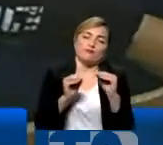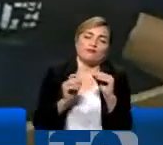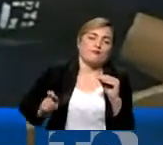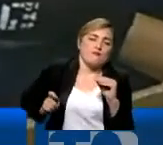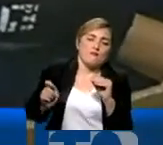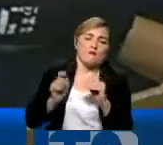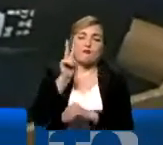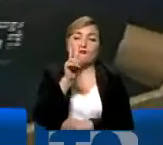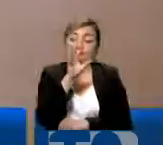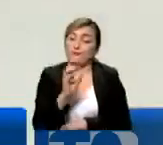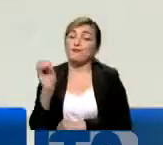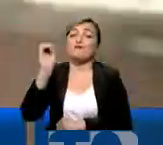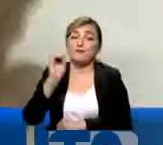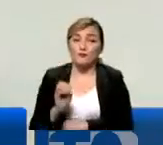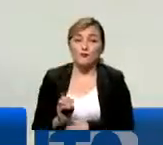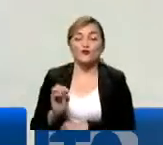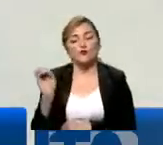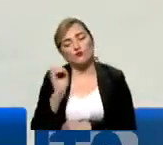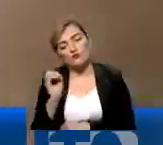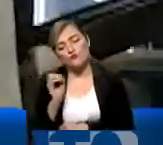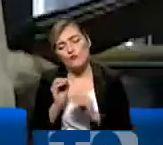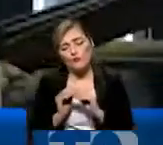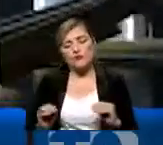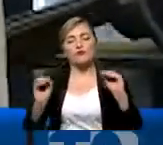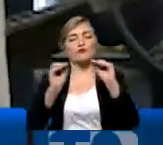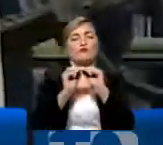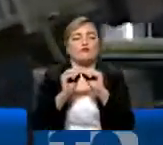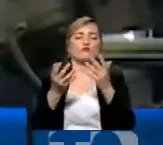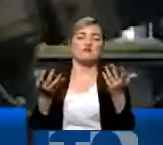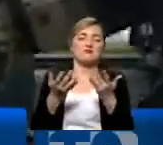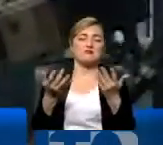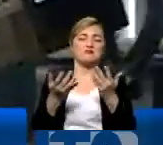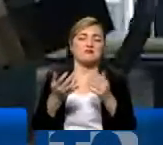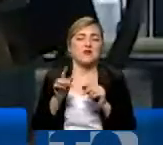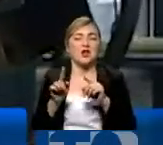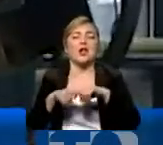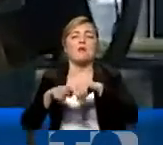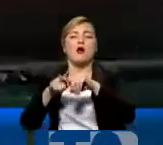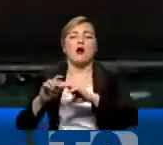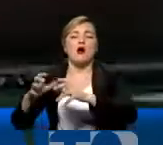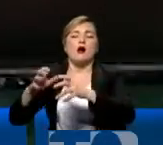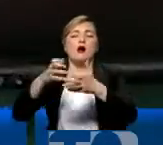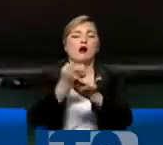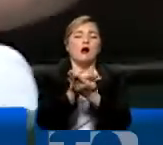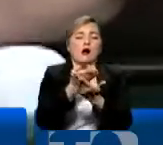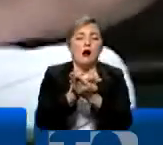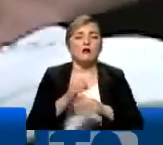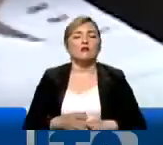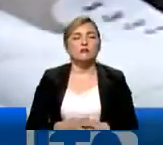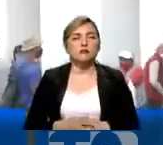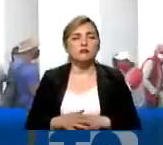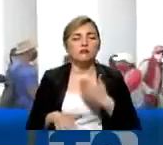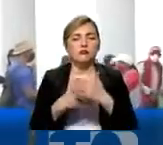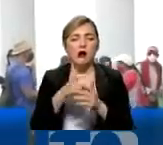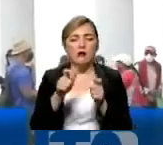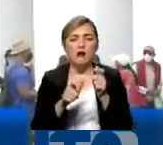de al menos el 20% o un incremento diferenciado por sectores de la economía, puesto que no a